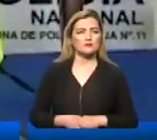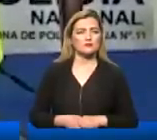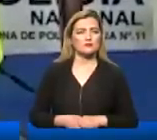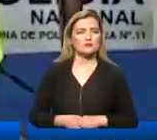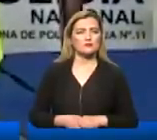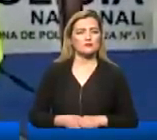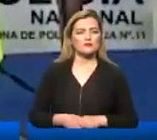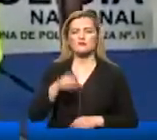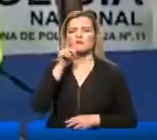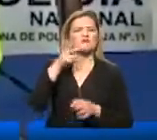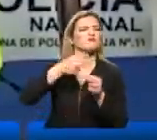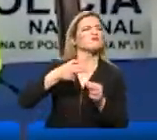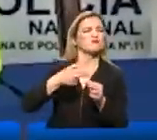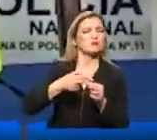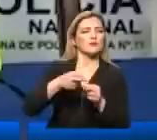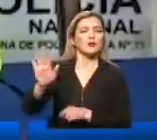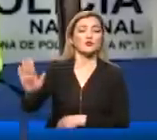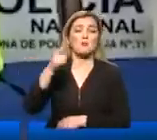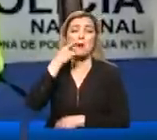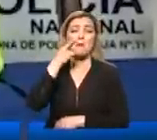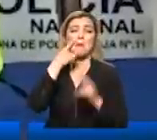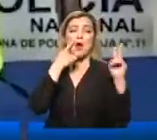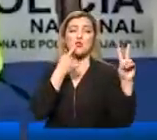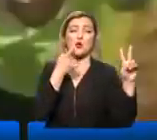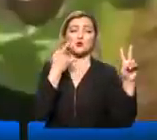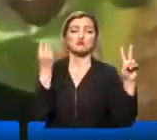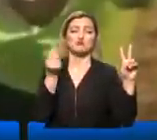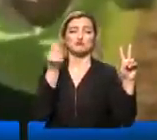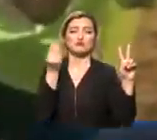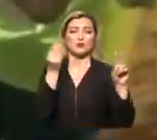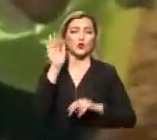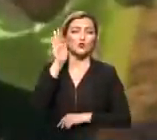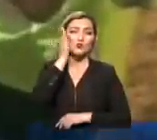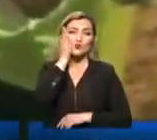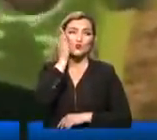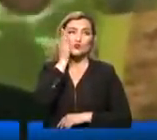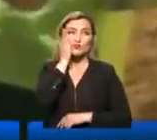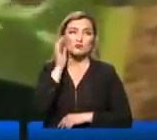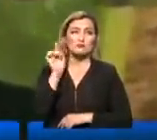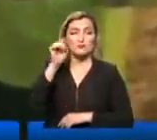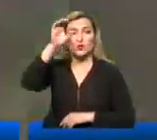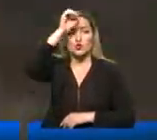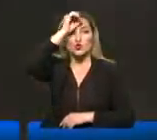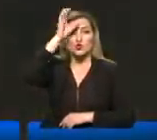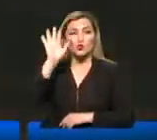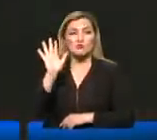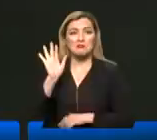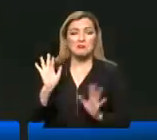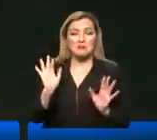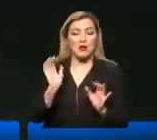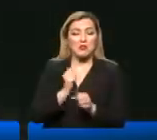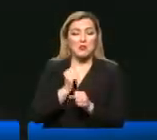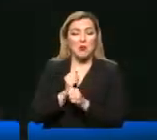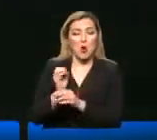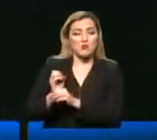sería el padre de estos dos. La progenitora de las menores aparentemente no había sido explotada,